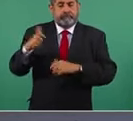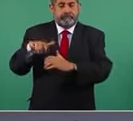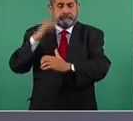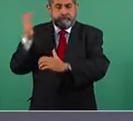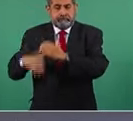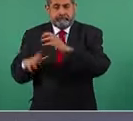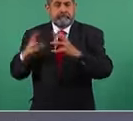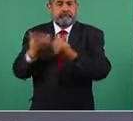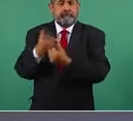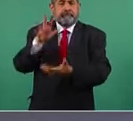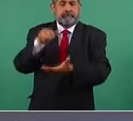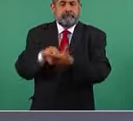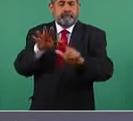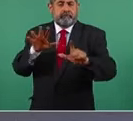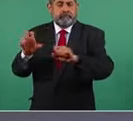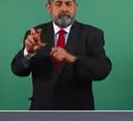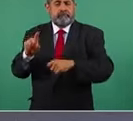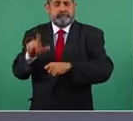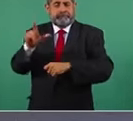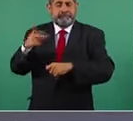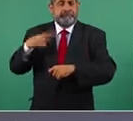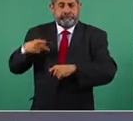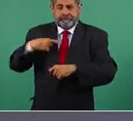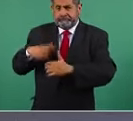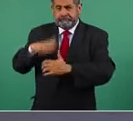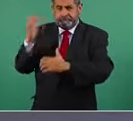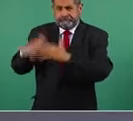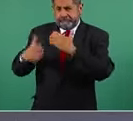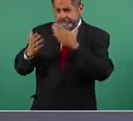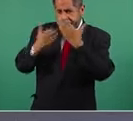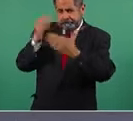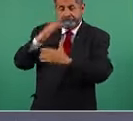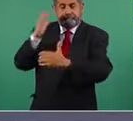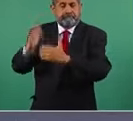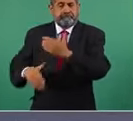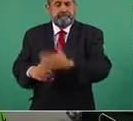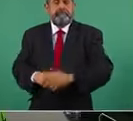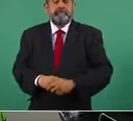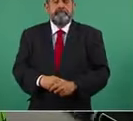concluyen 5.737 elementos. Adelante.